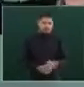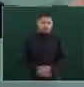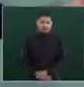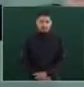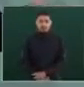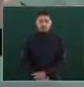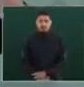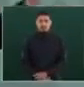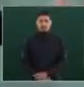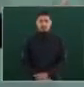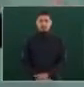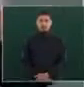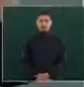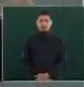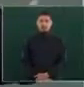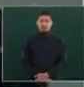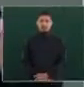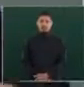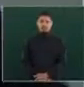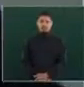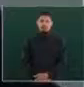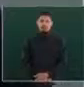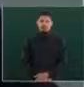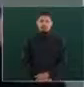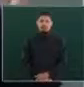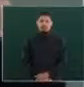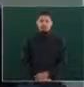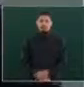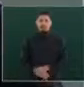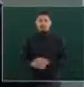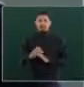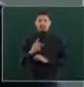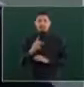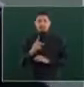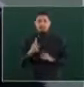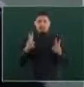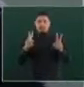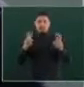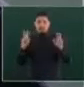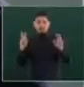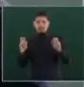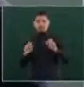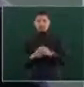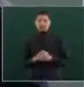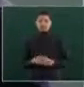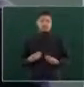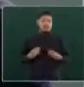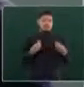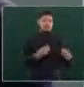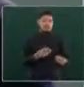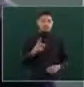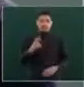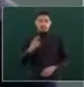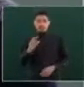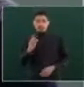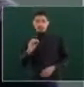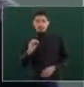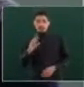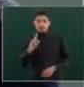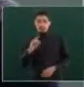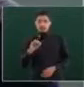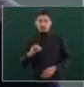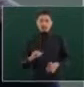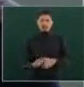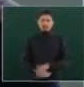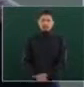tenemos que determinar qué es lo que ayuda y también por nuestro trabajo con unicef lo que se ve